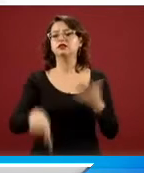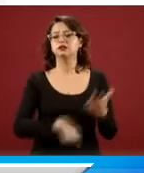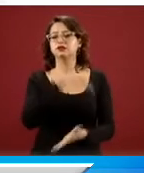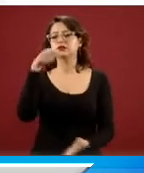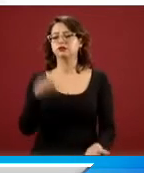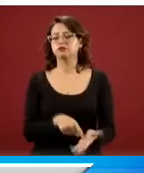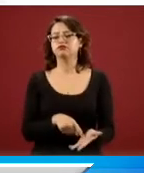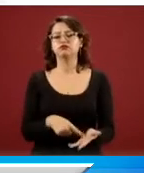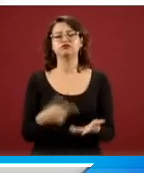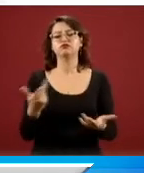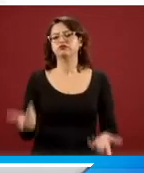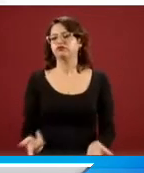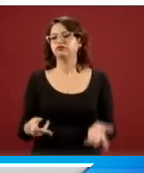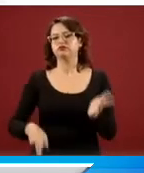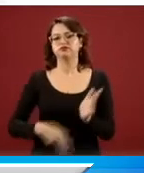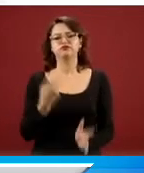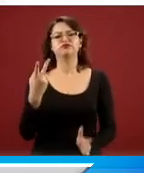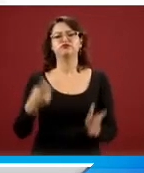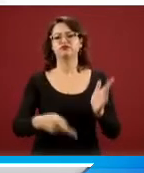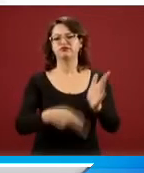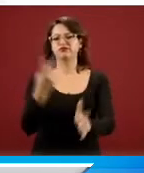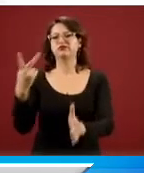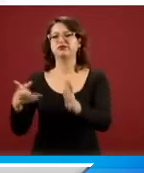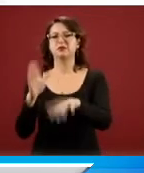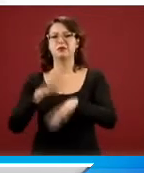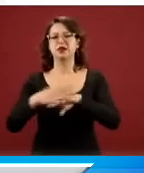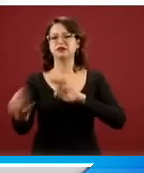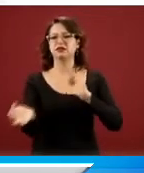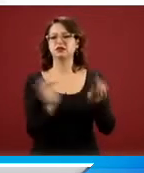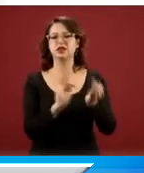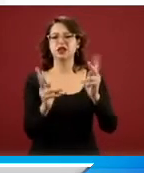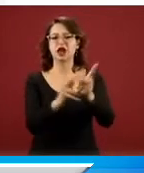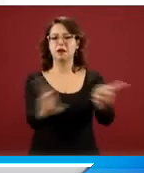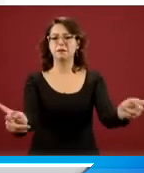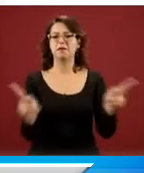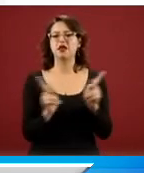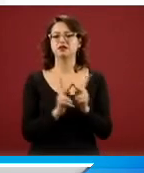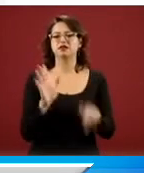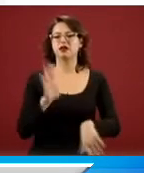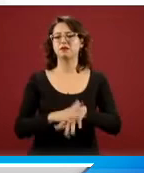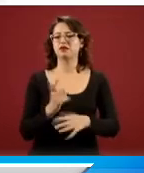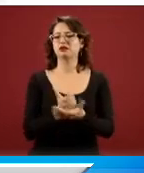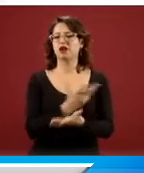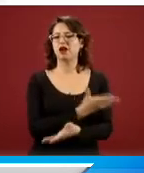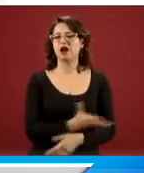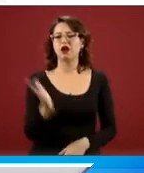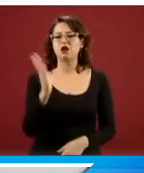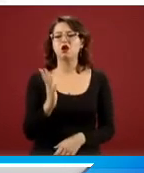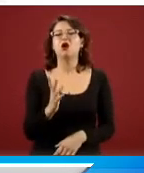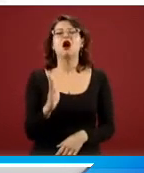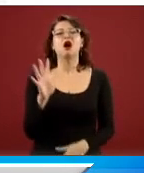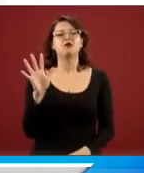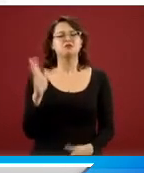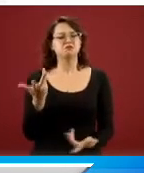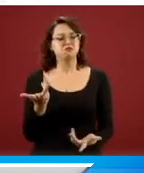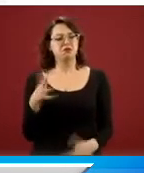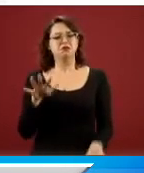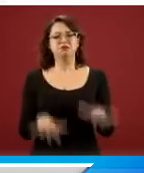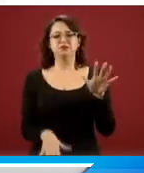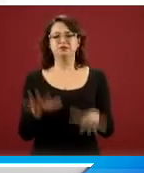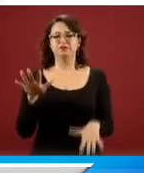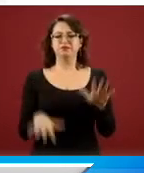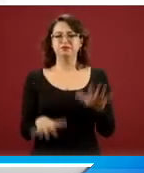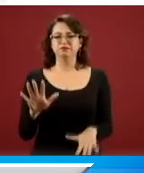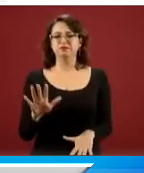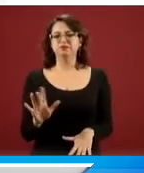litro, fuentes Ener, CRE y Profeco. Con esto se demuestra que los rumores por un supuesto gasolinazo en enero fue totalmente falso, y señala